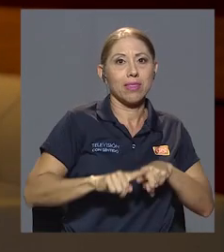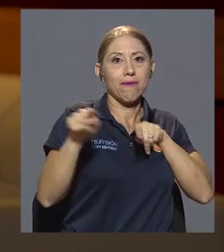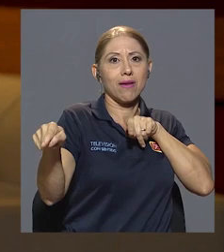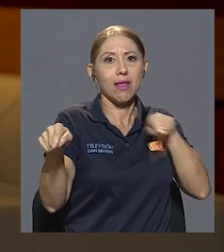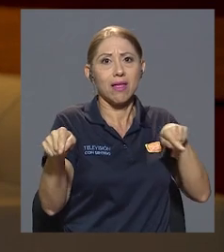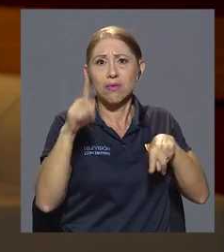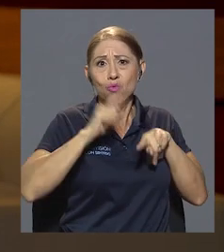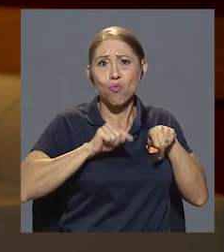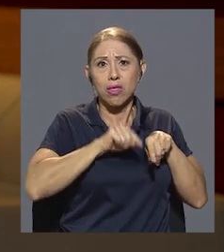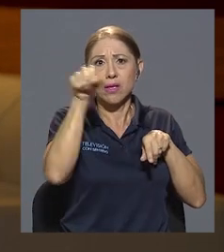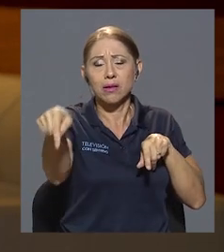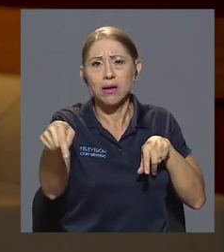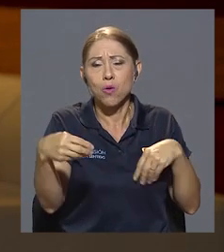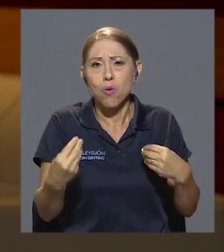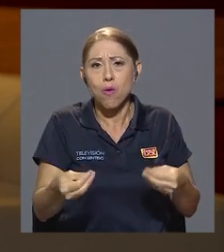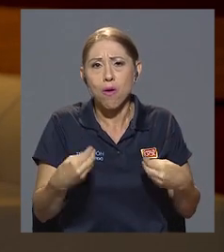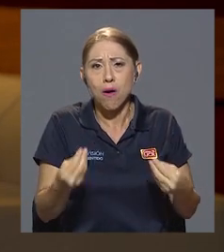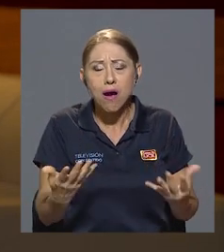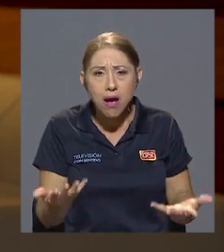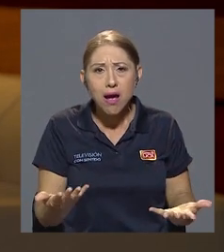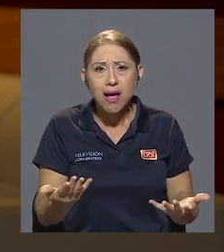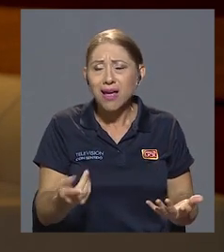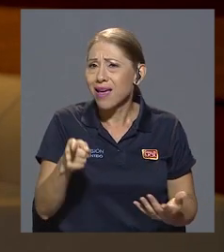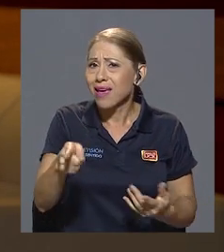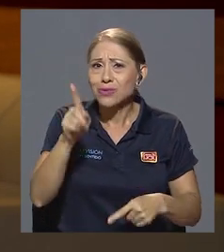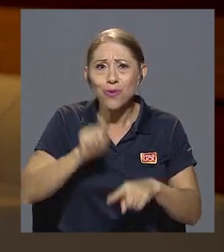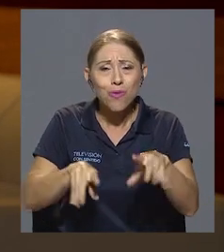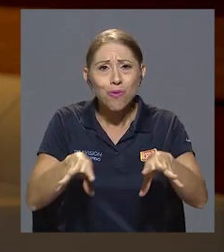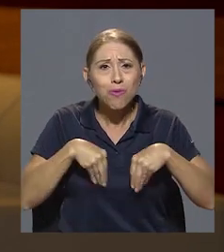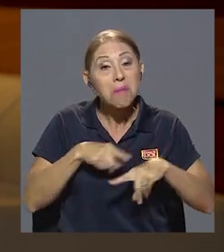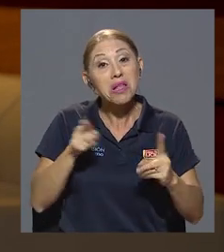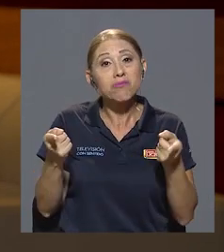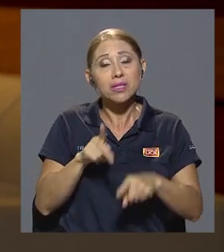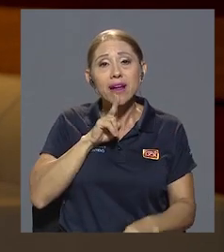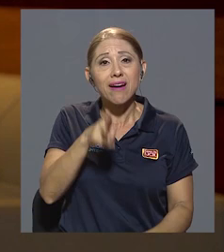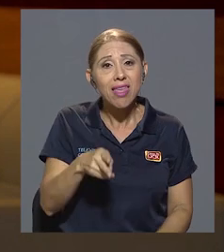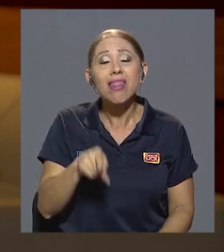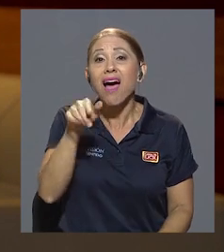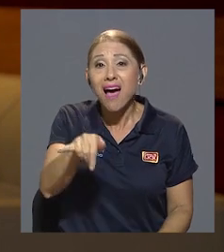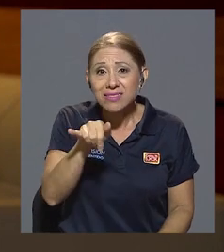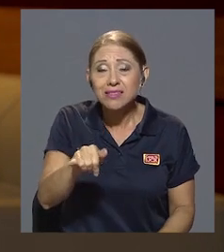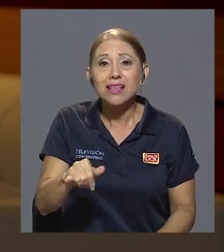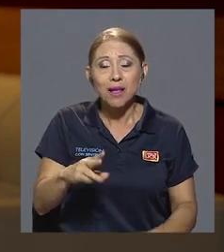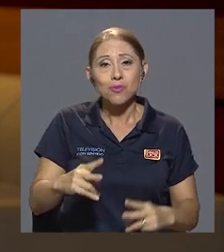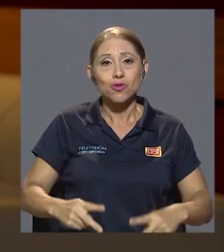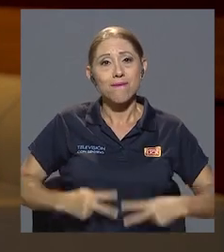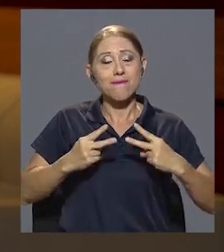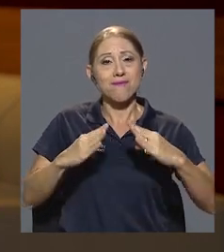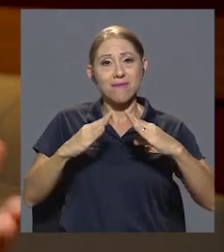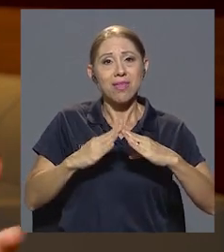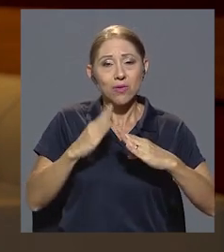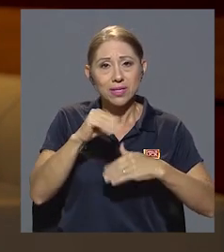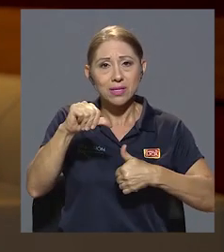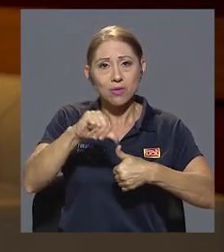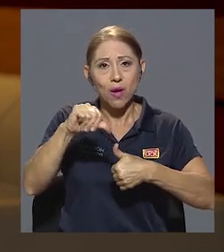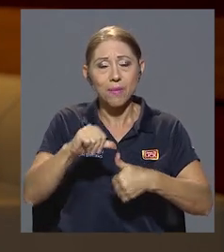eso diríamos no es admisible pero esa es la realidad así estamos viviendo en centroamérica sí